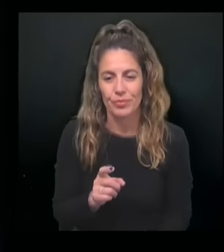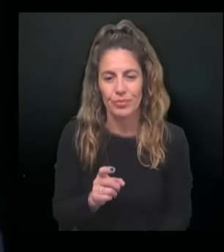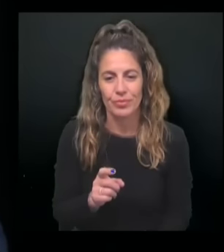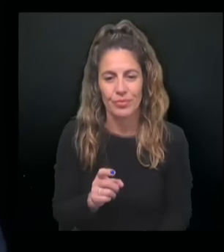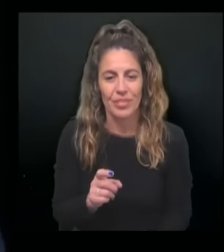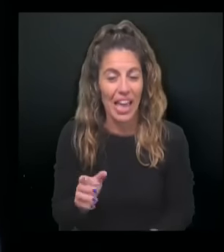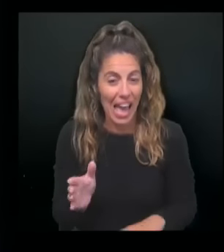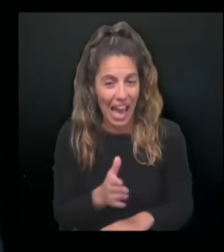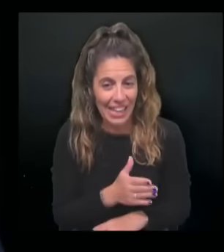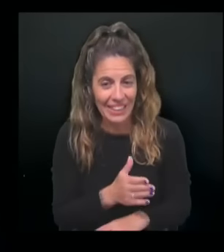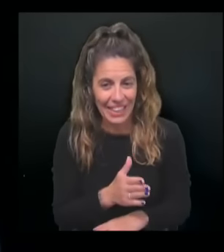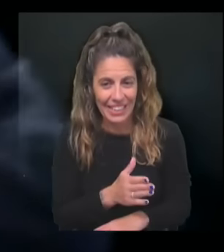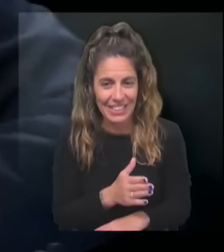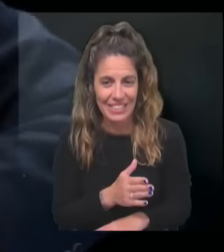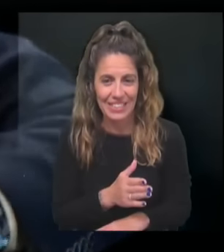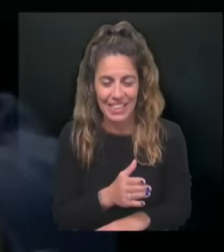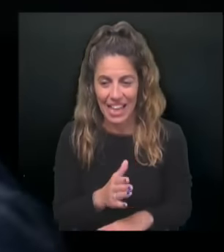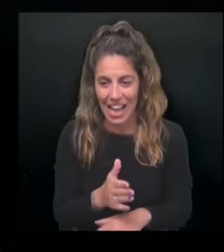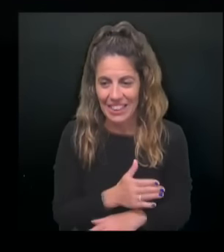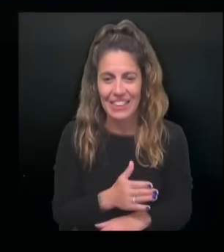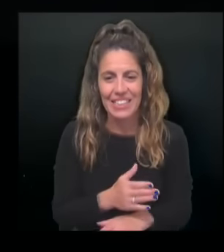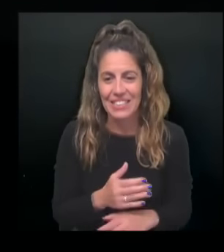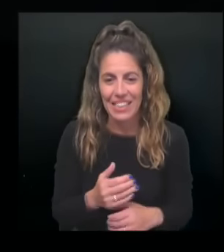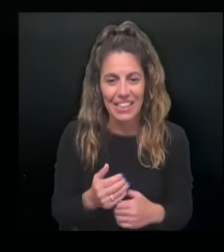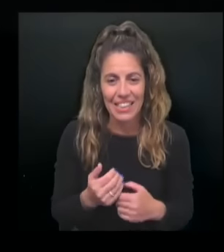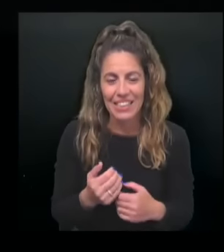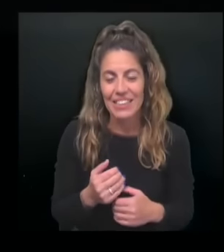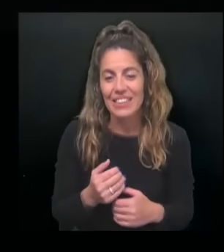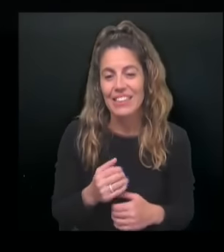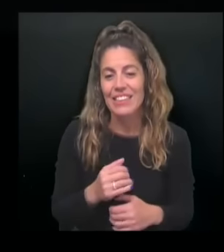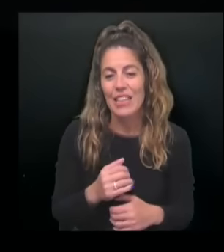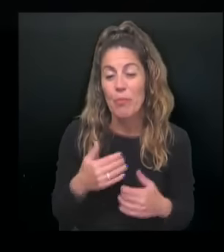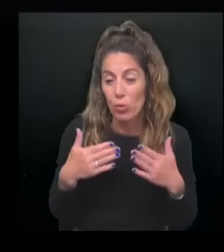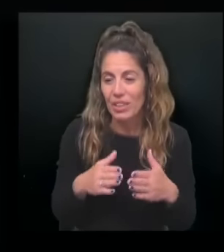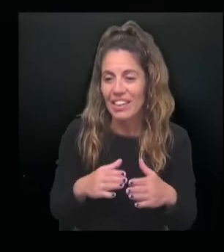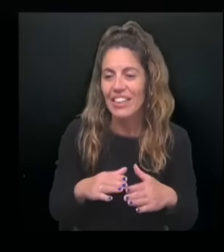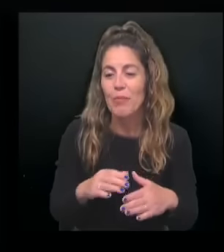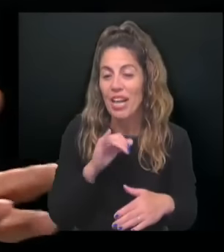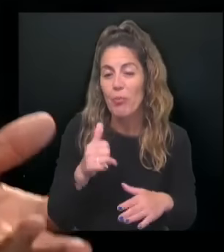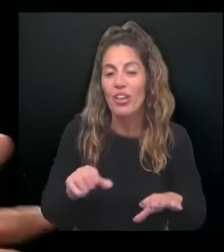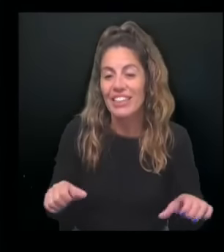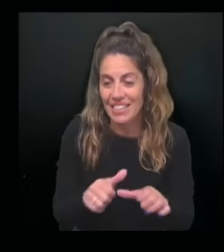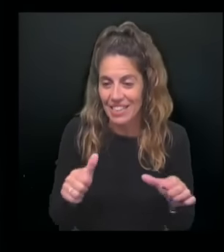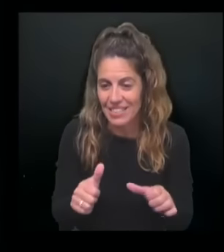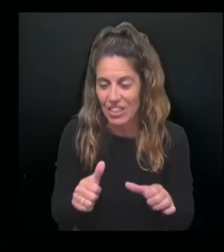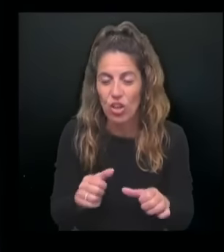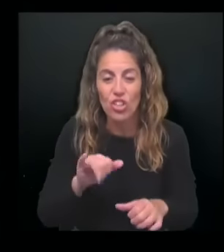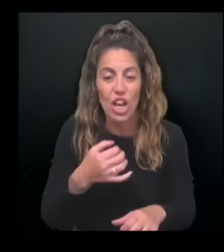Antes de tirarte al ruedo para ver que me cuentes en qué estás, lo mencionamos muy al